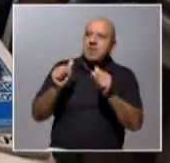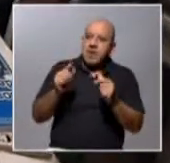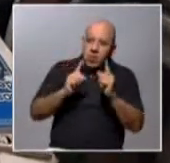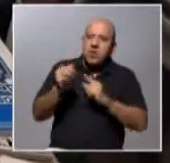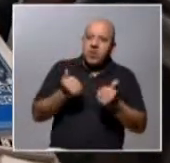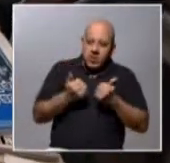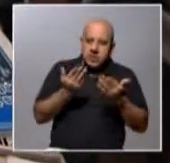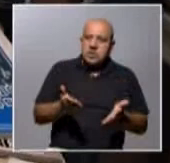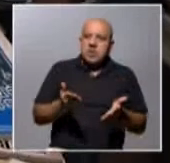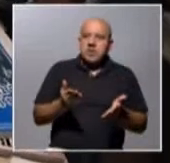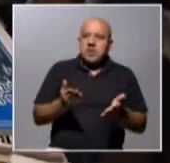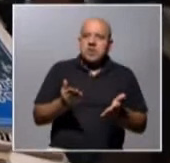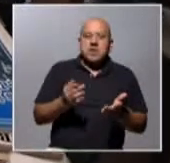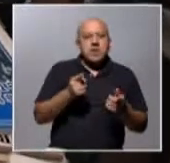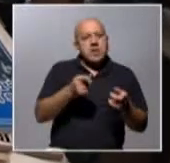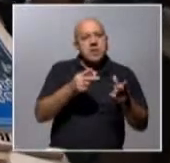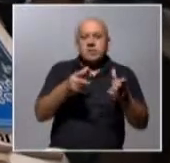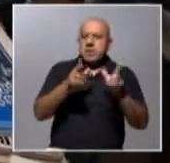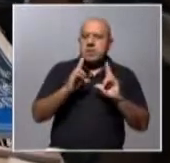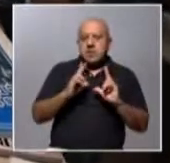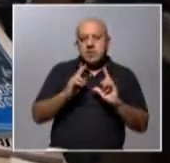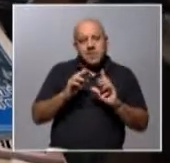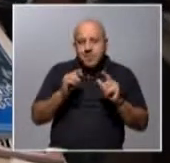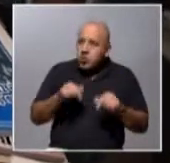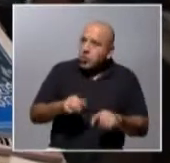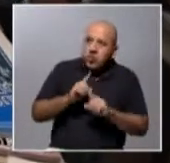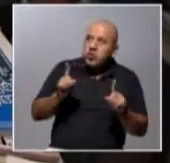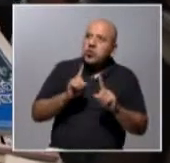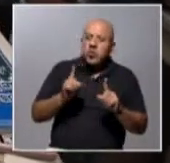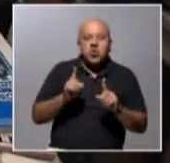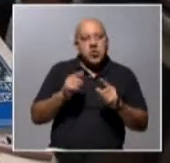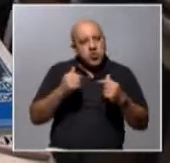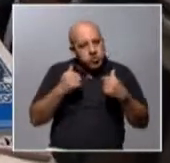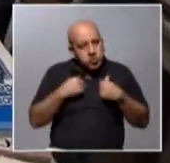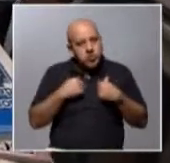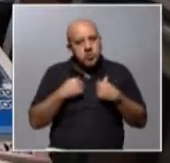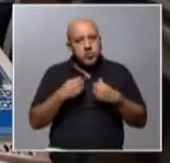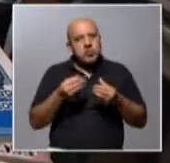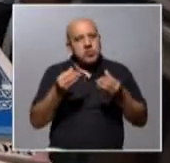y esto tal, lo armamos nosotros. Y él me mira a los ojos y me dice, insisto.